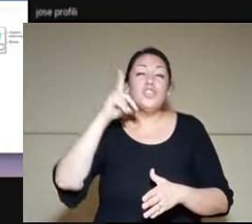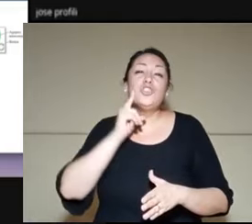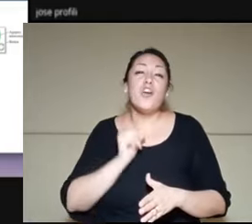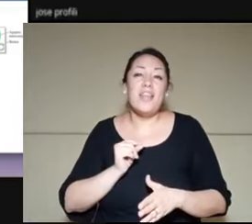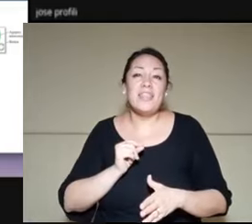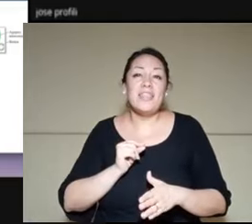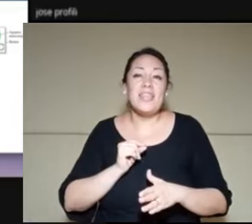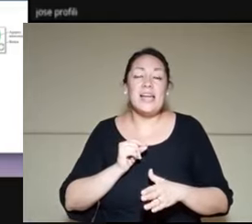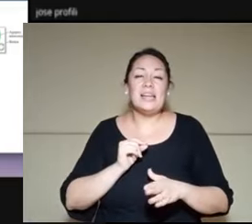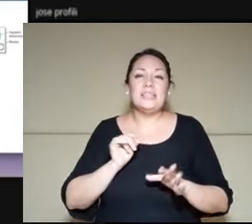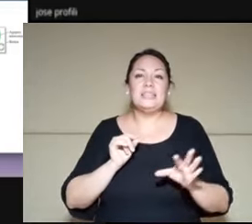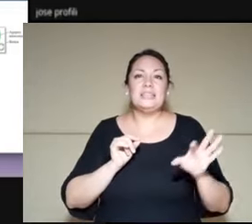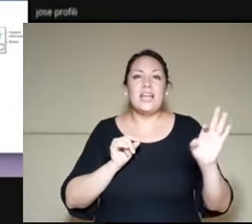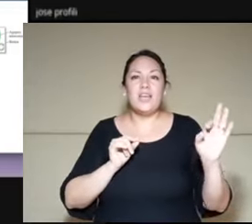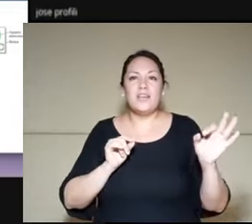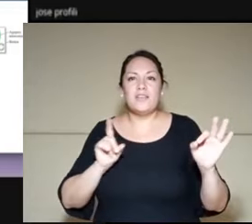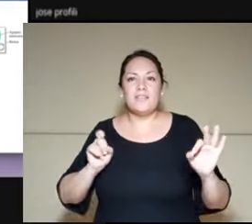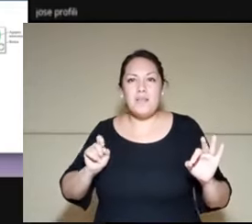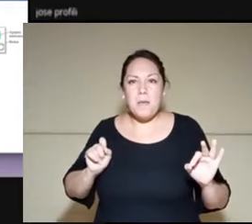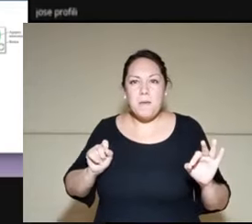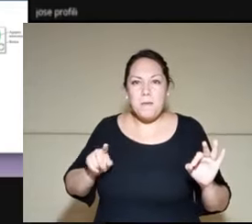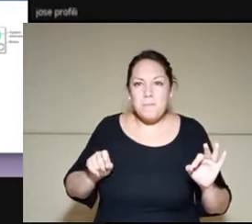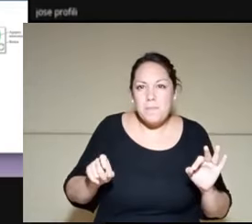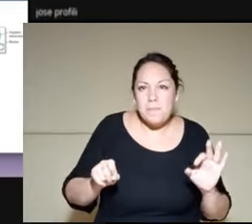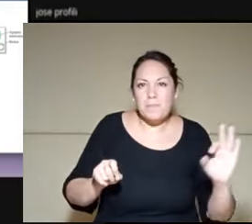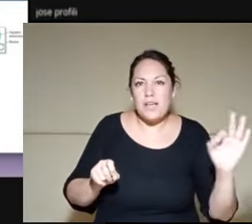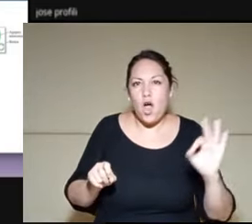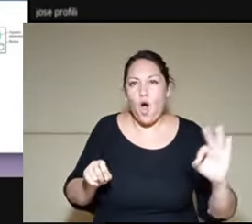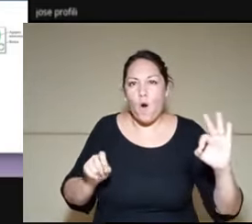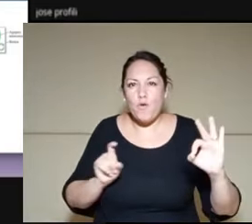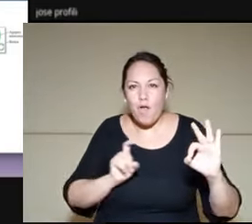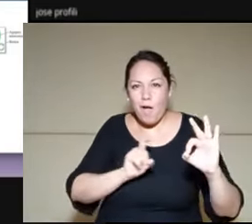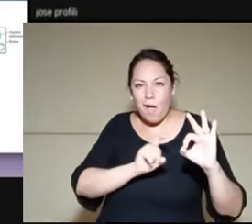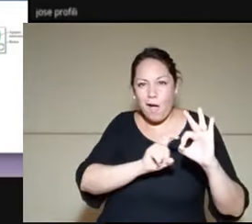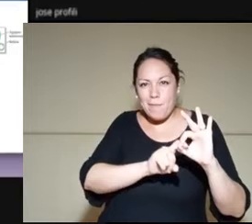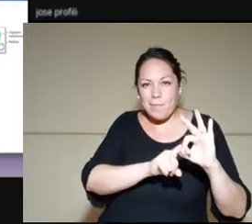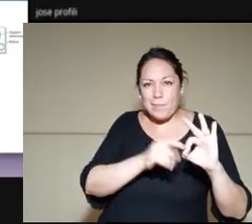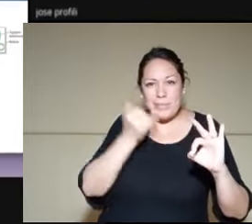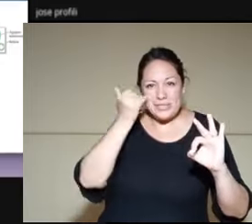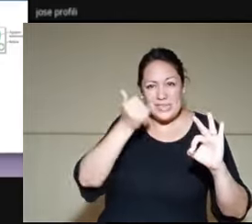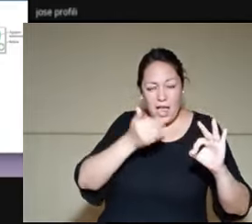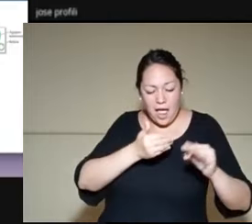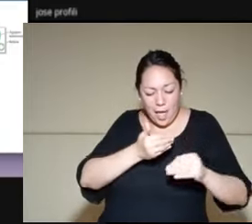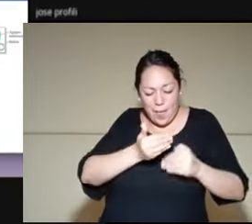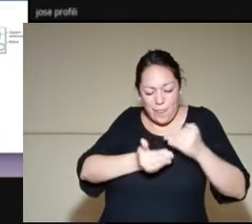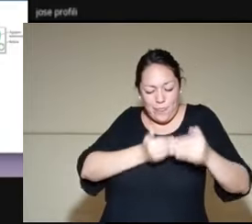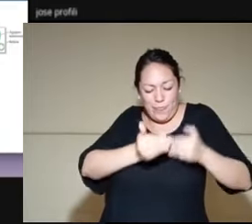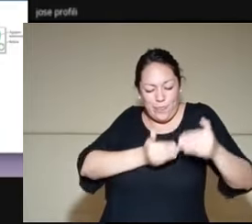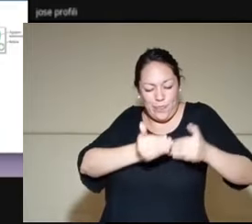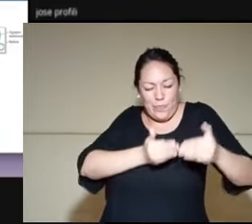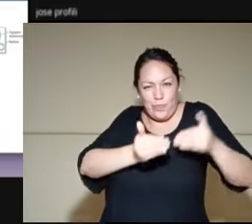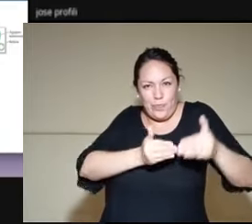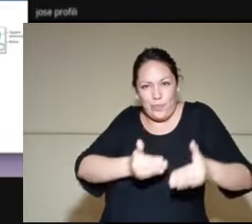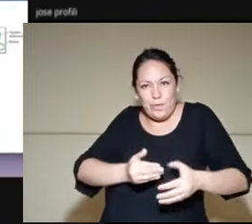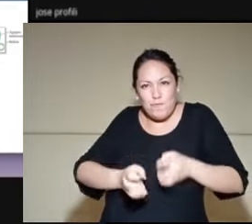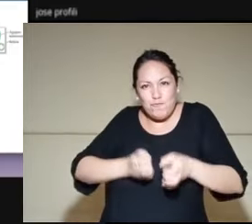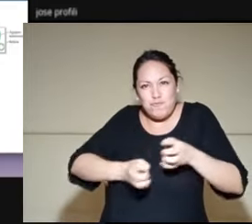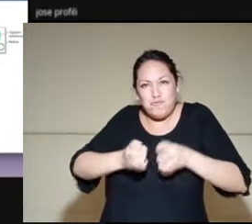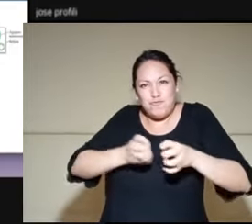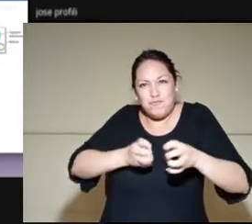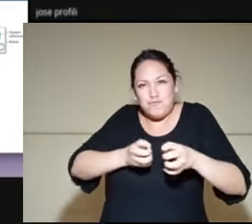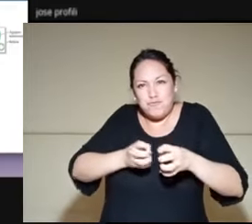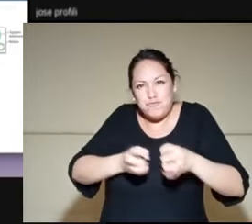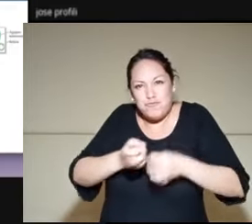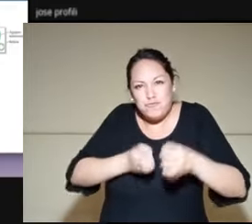días, de la gestación, que la persona todavía ni sabe que está embarazada, a esa edad, a esa etapa, se empiezan a cerrar